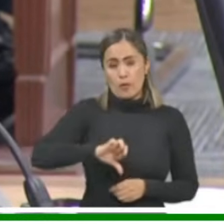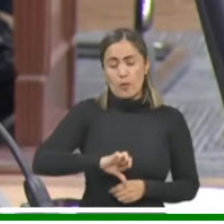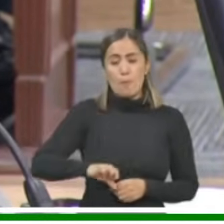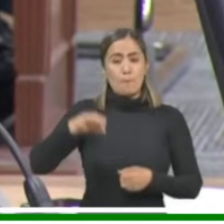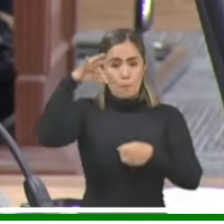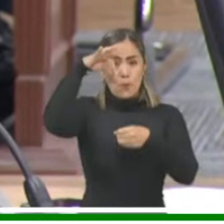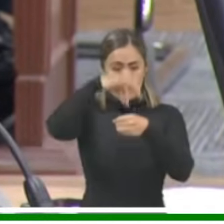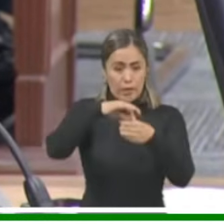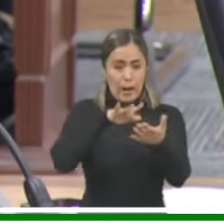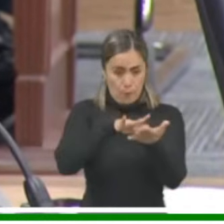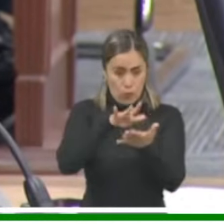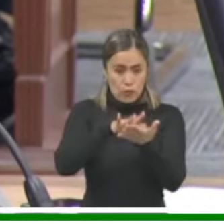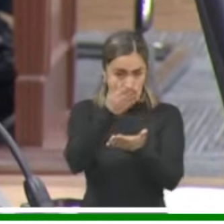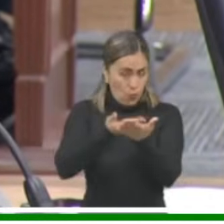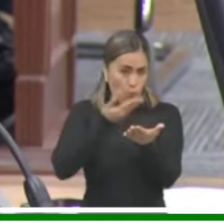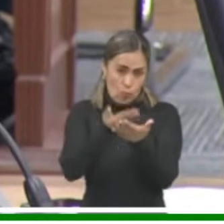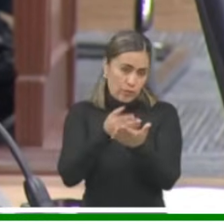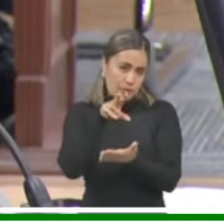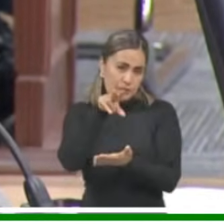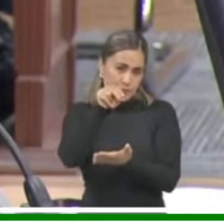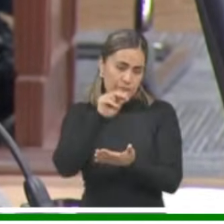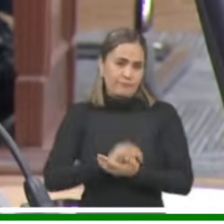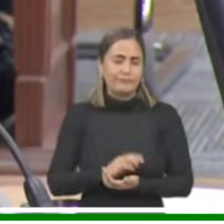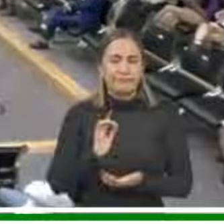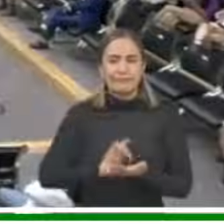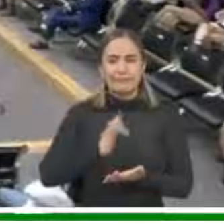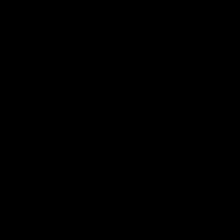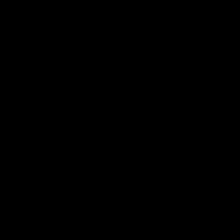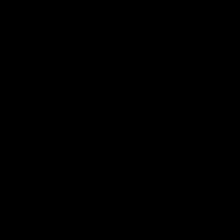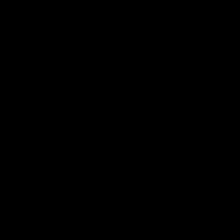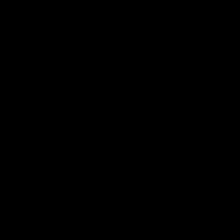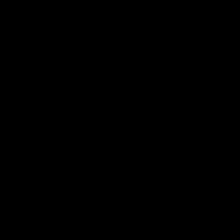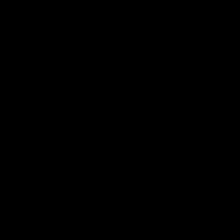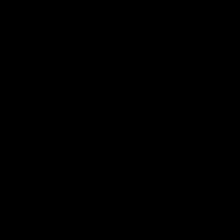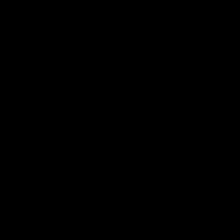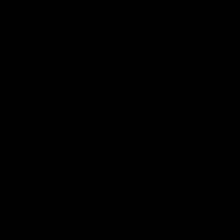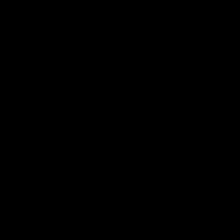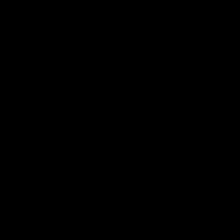a favor de la propuesta que se hace. Gracias. Gracias.